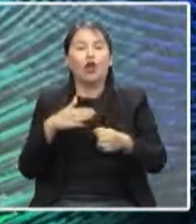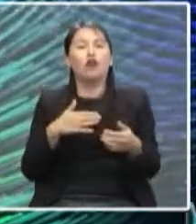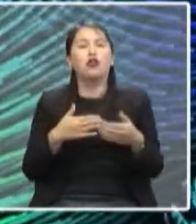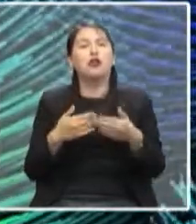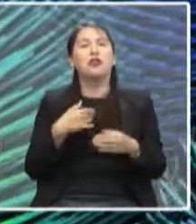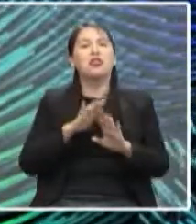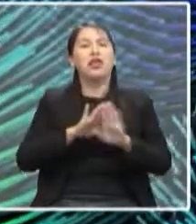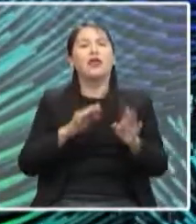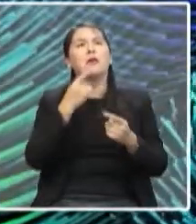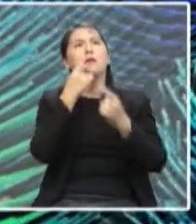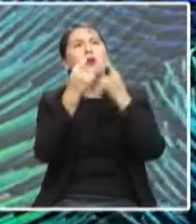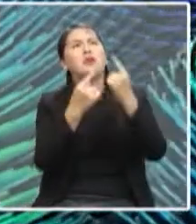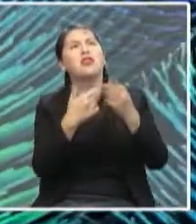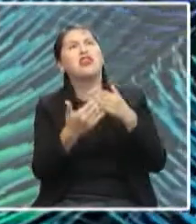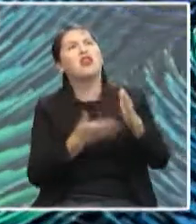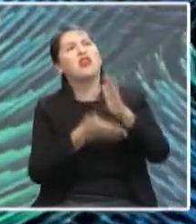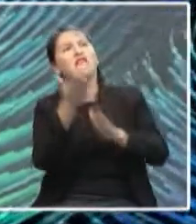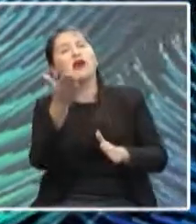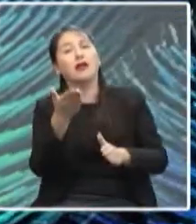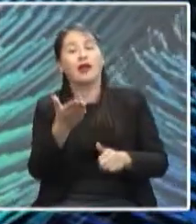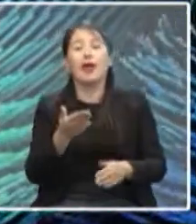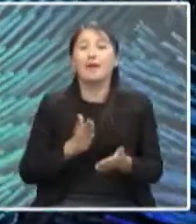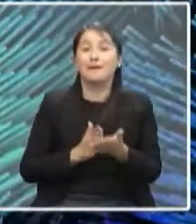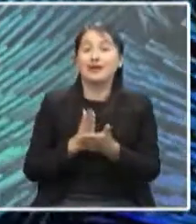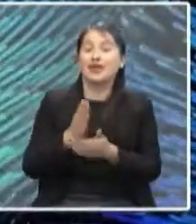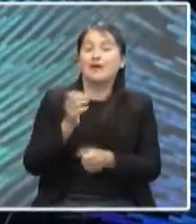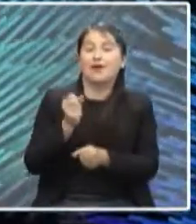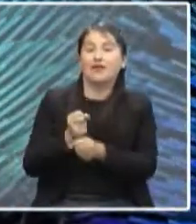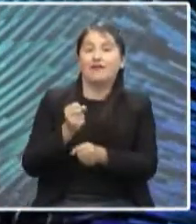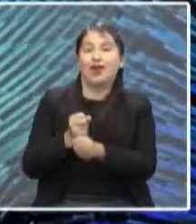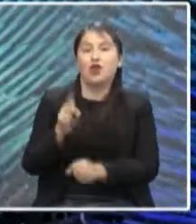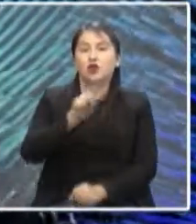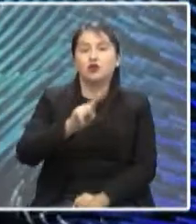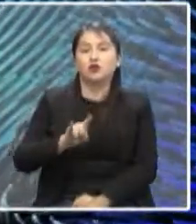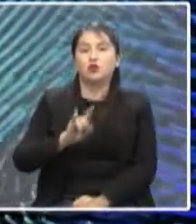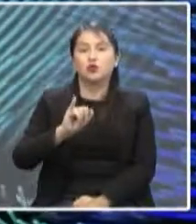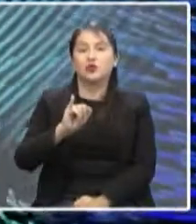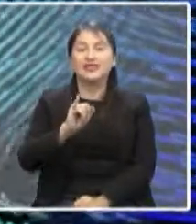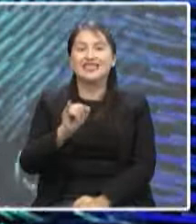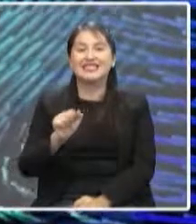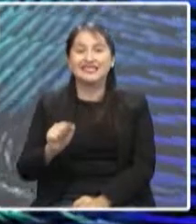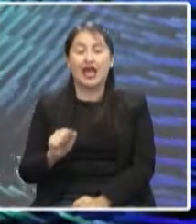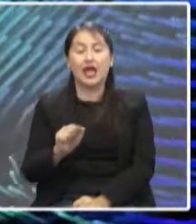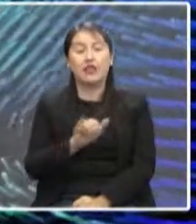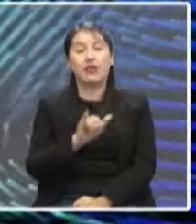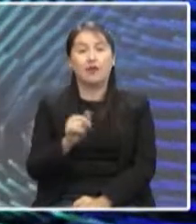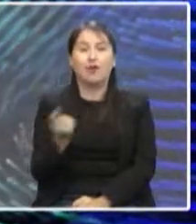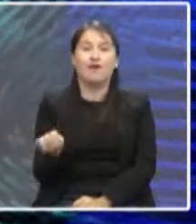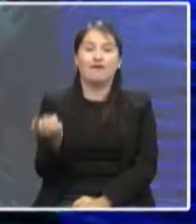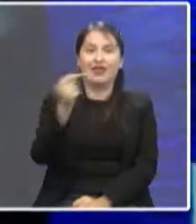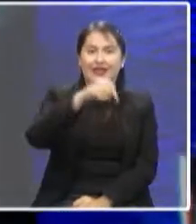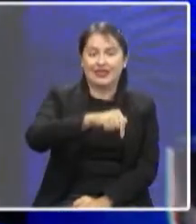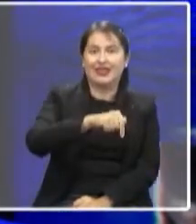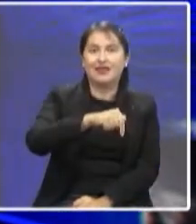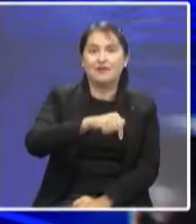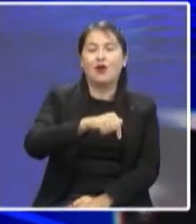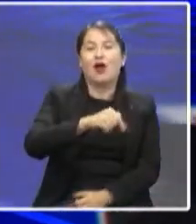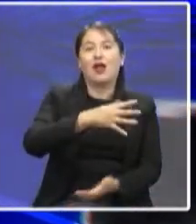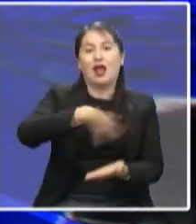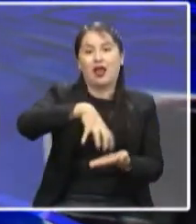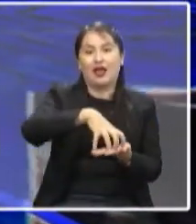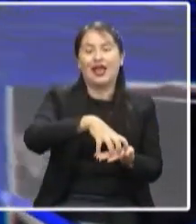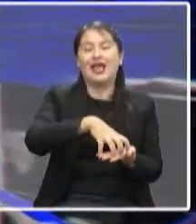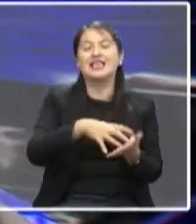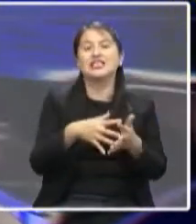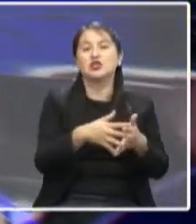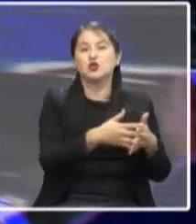a trabajar con aerolíneas suizas, comenzamos a trabajar con Mercedes-Benz y finalmente vinimos a los Estados Unidos, a Silicon Valley, a trabajar